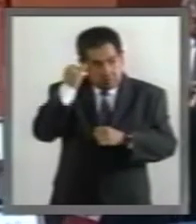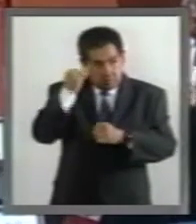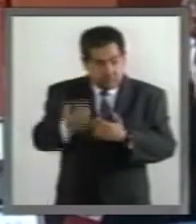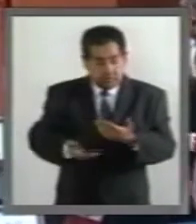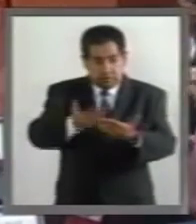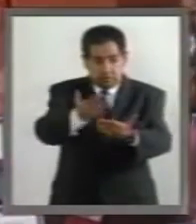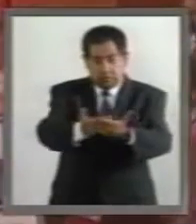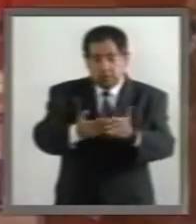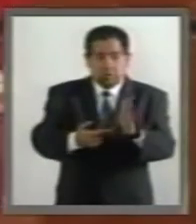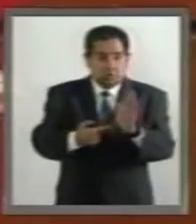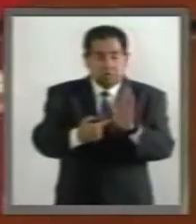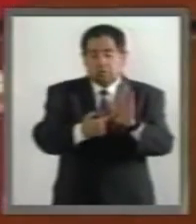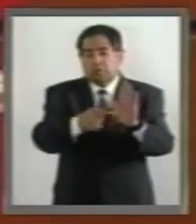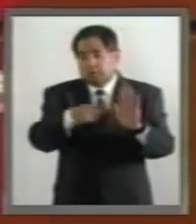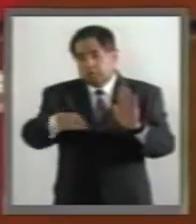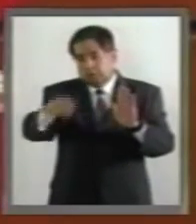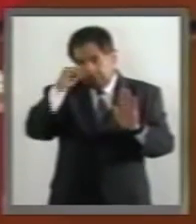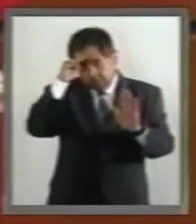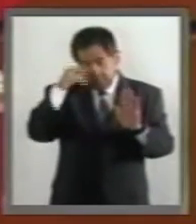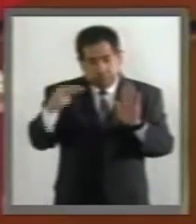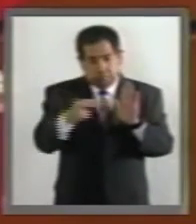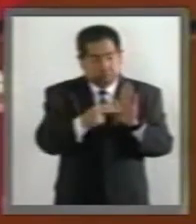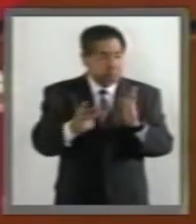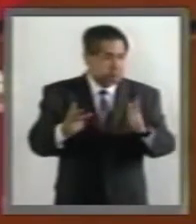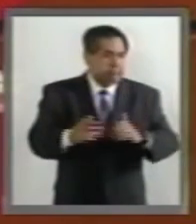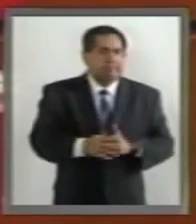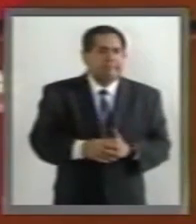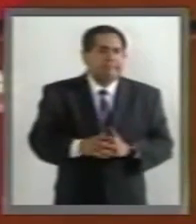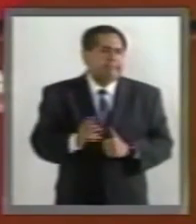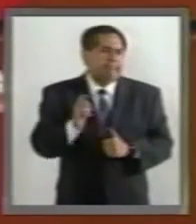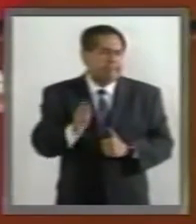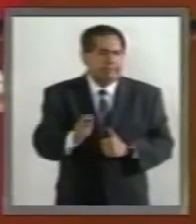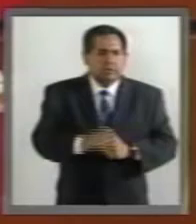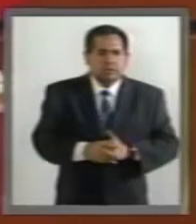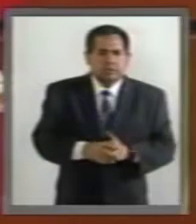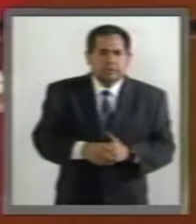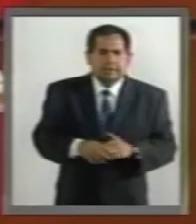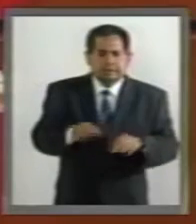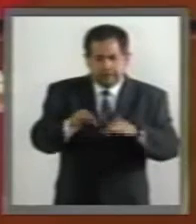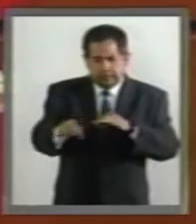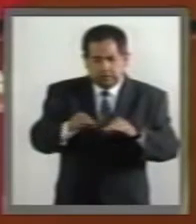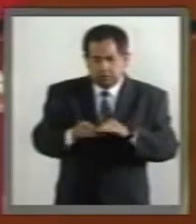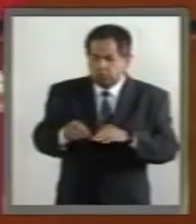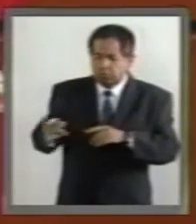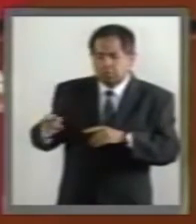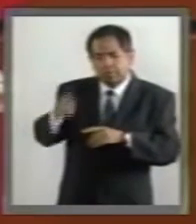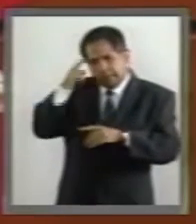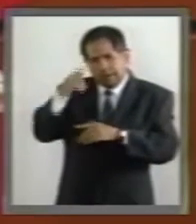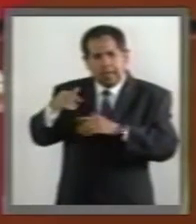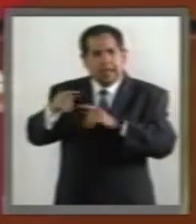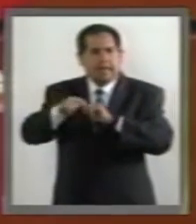consideración hoy está relacionada con un trabajo de tesina que